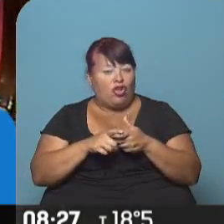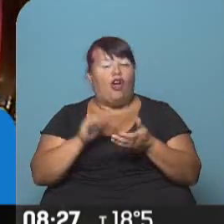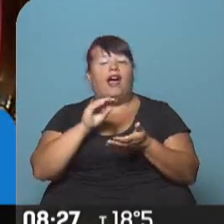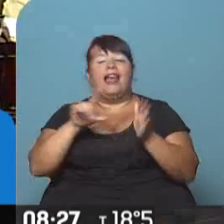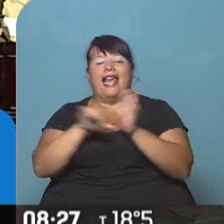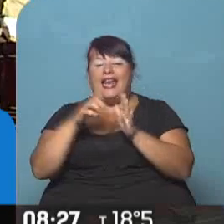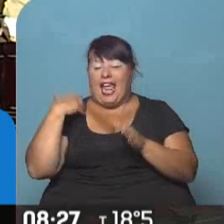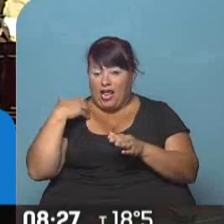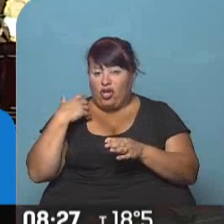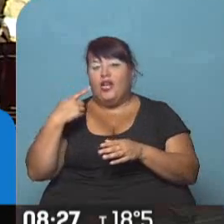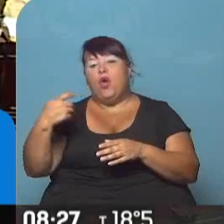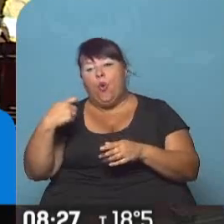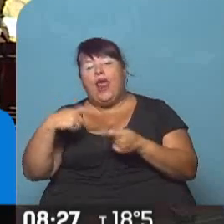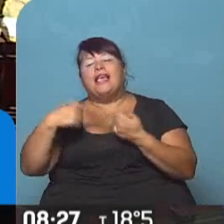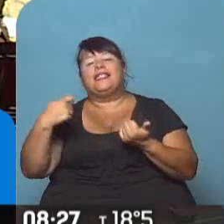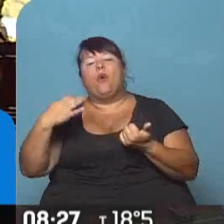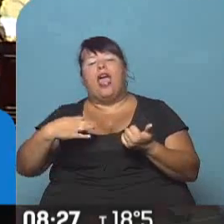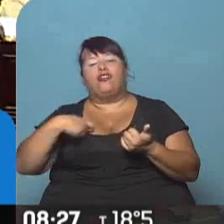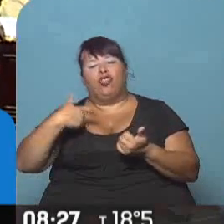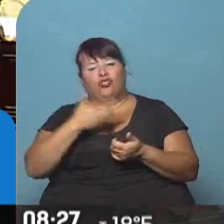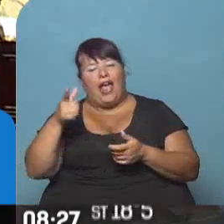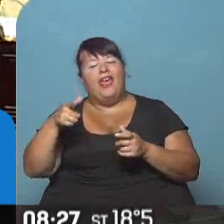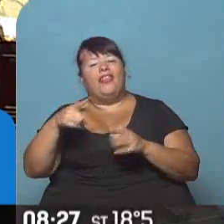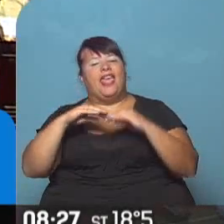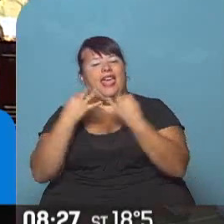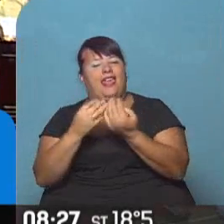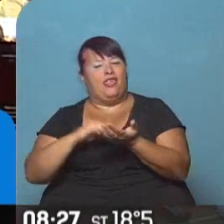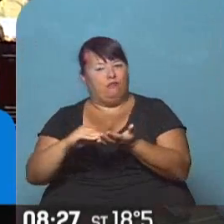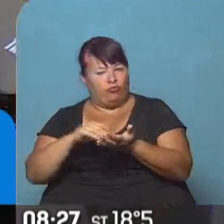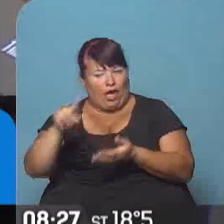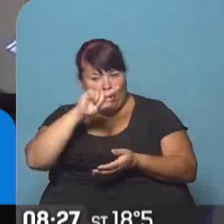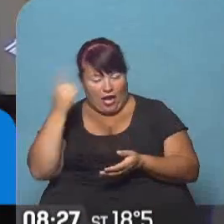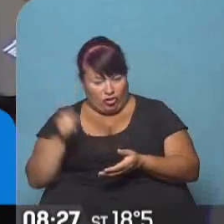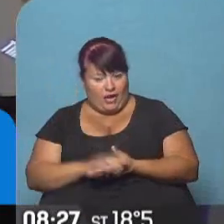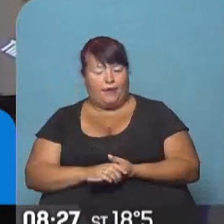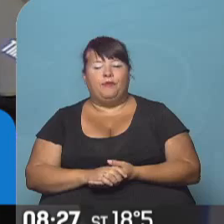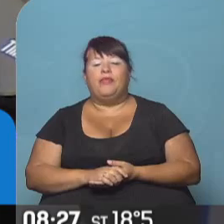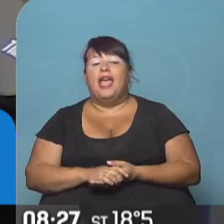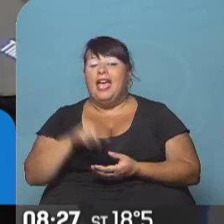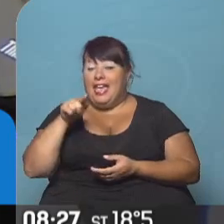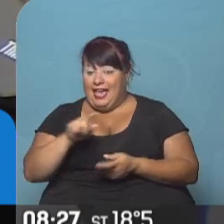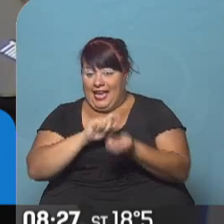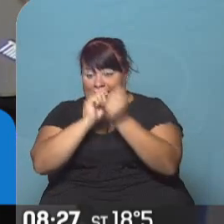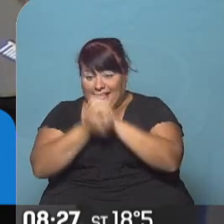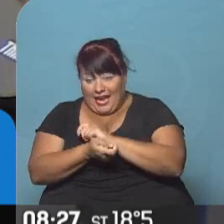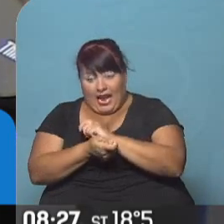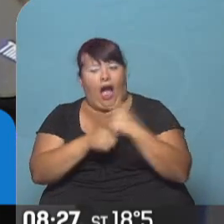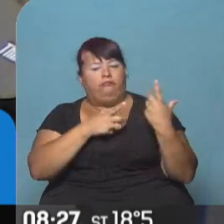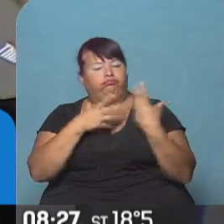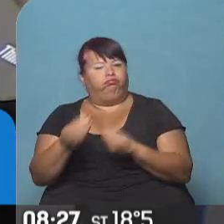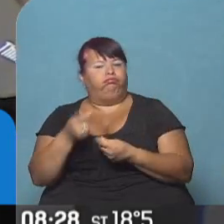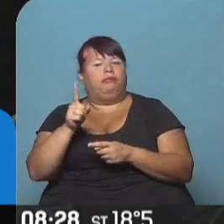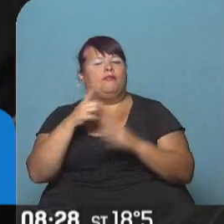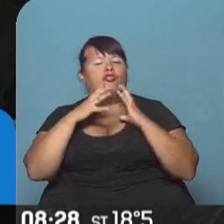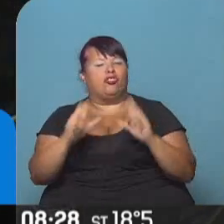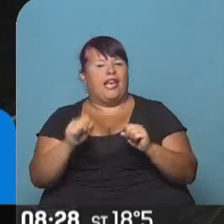Legislación General y de Previsión y Seguridad Social de la Cámara de Diputados de la Nación. Esta reforma fue defendida por